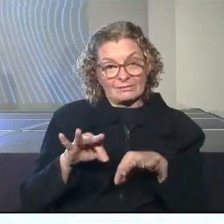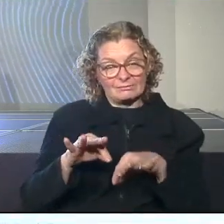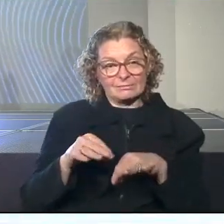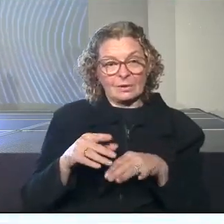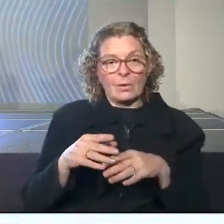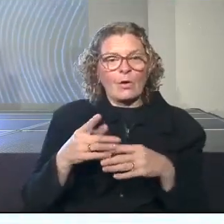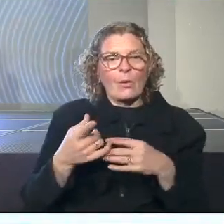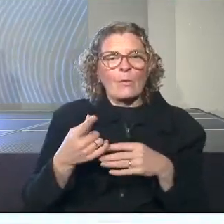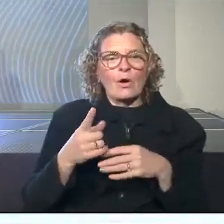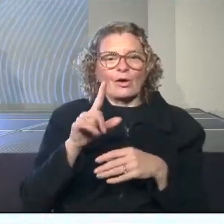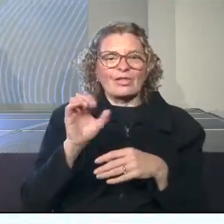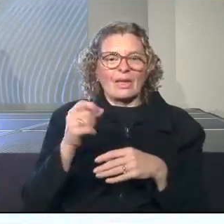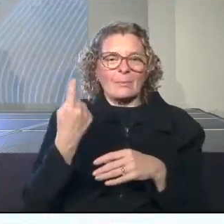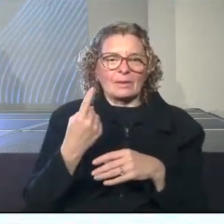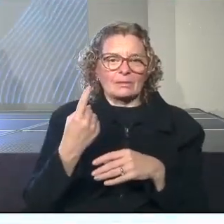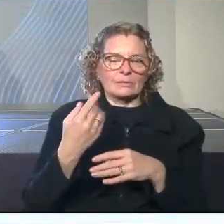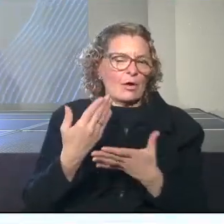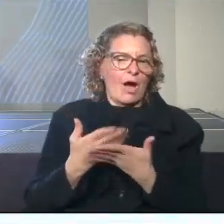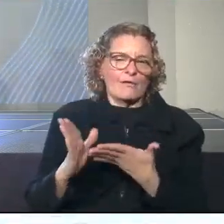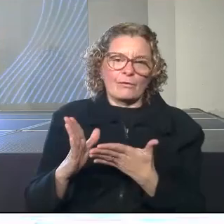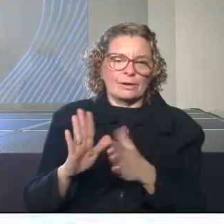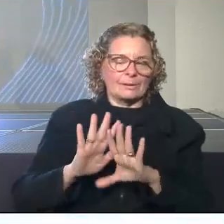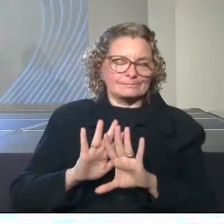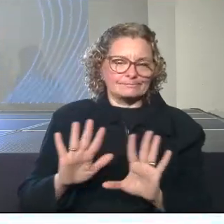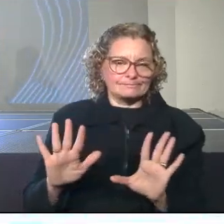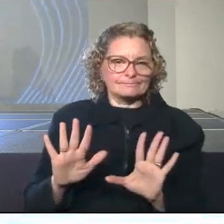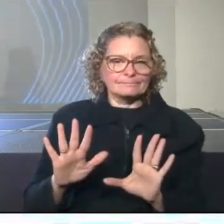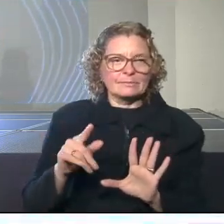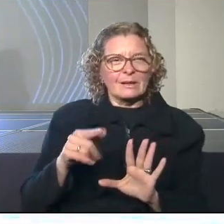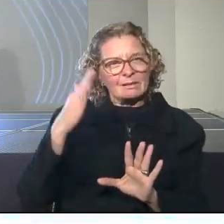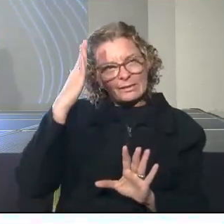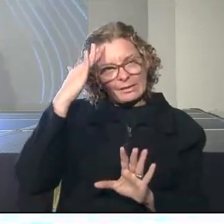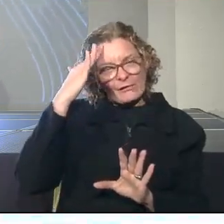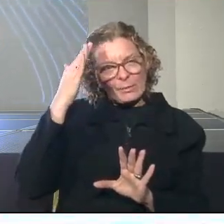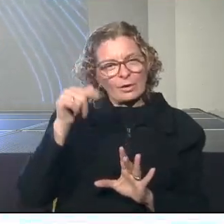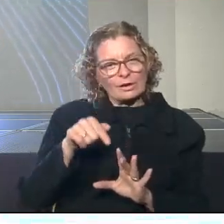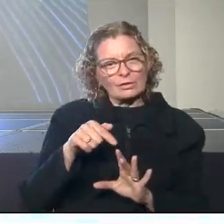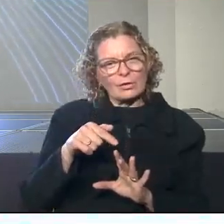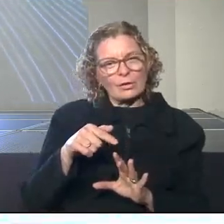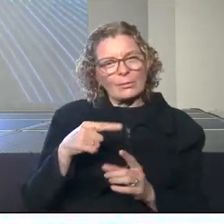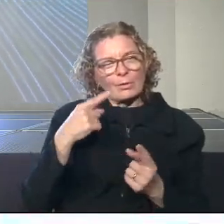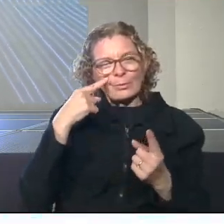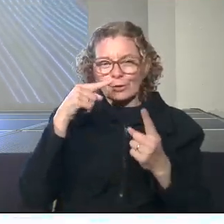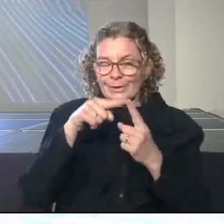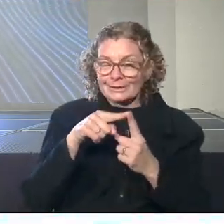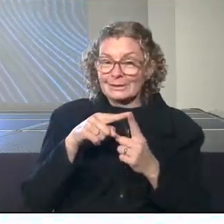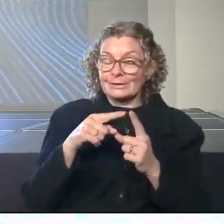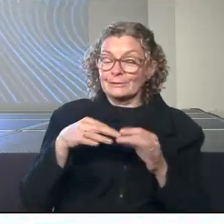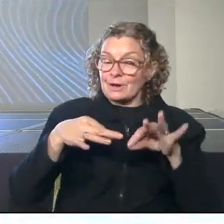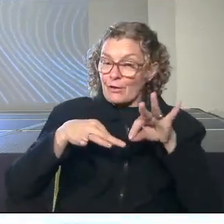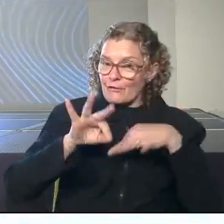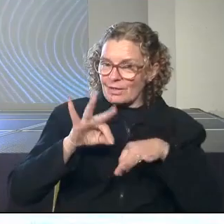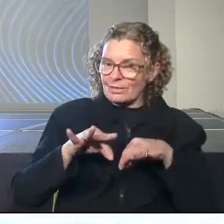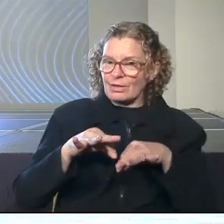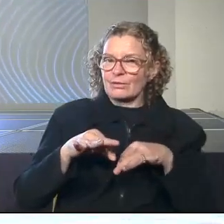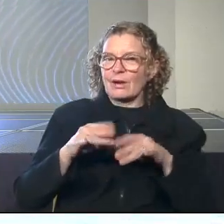hecho, más de 10 minutos consideramos que está fuera de zona. Sabemos que esto es bastante desafiante para los vendedores, sobre todo cuando